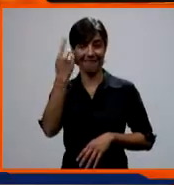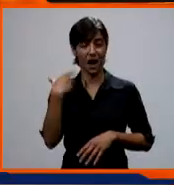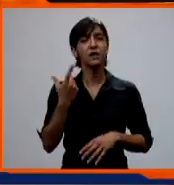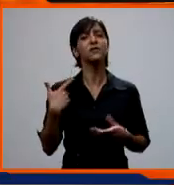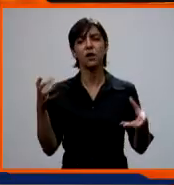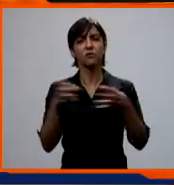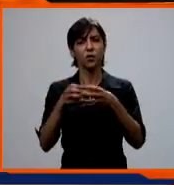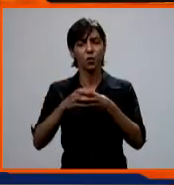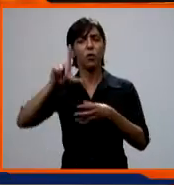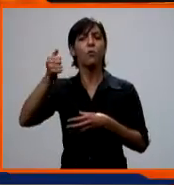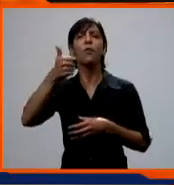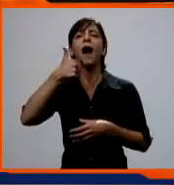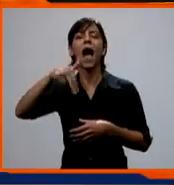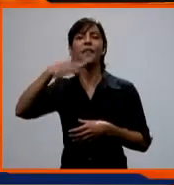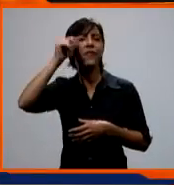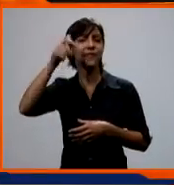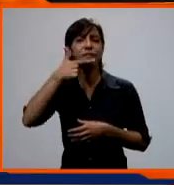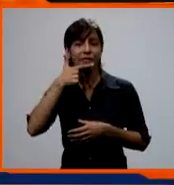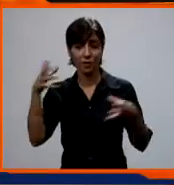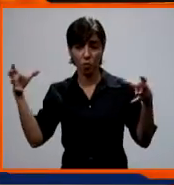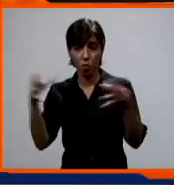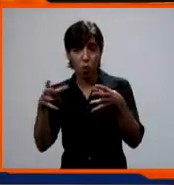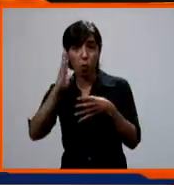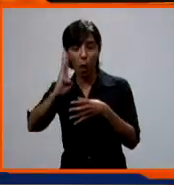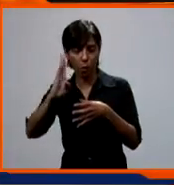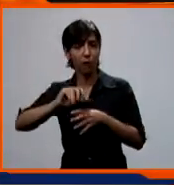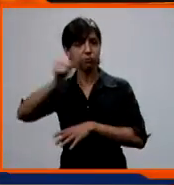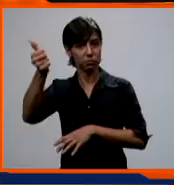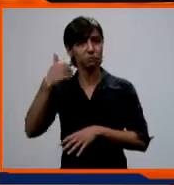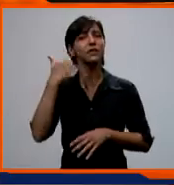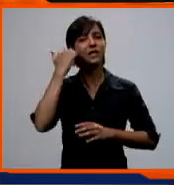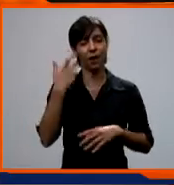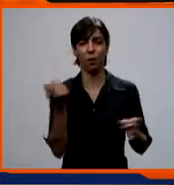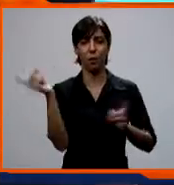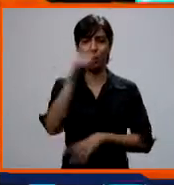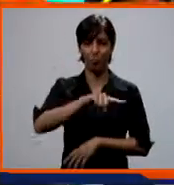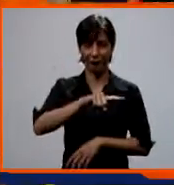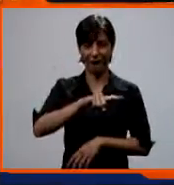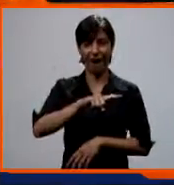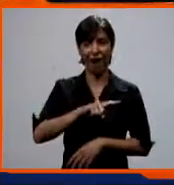quedó con el grupo B y el Mil Rayitas retorna a la segunda categoría del fútbol argentino.